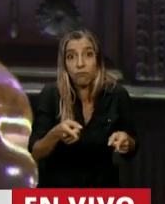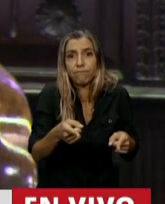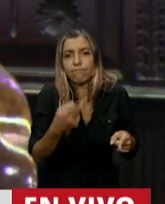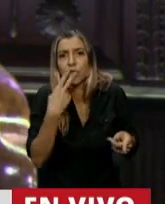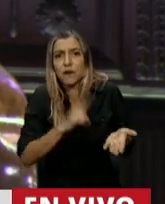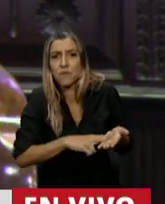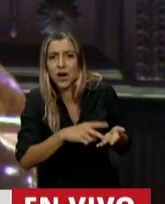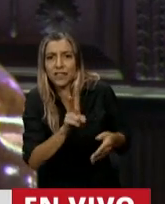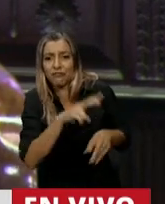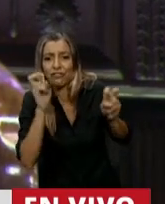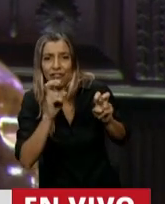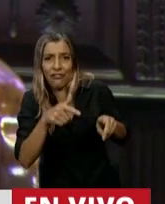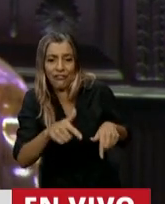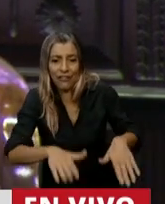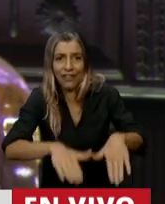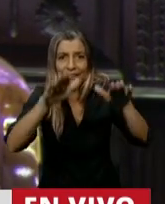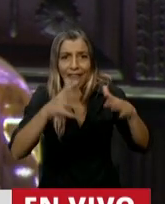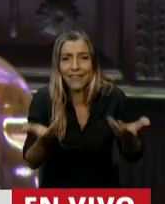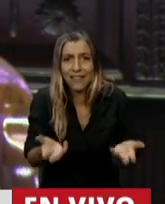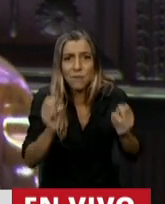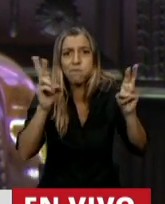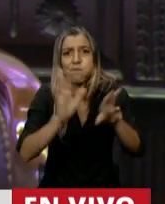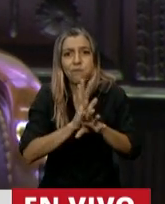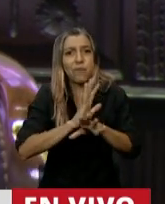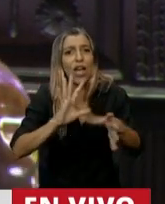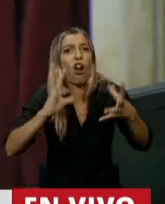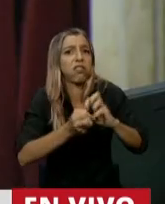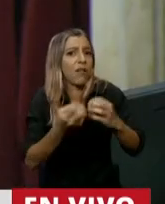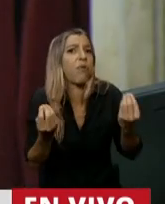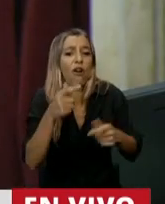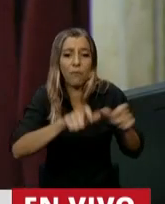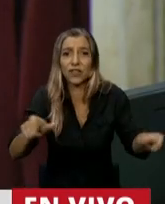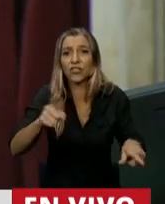para el Estado, sino que aparte, diputado, son jóvenes si que caen en el